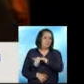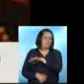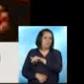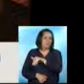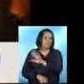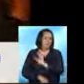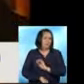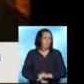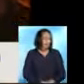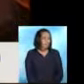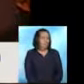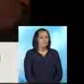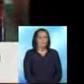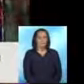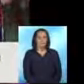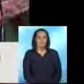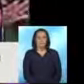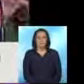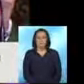puedes marchar.